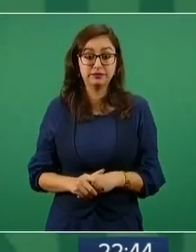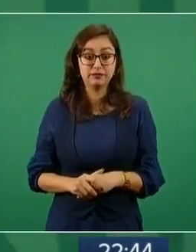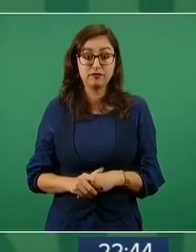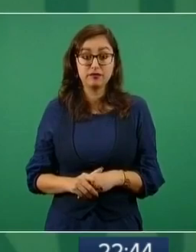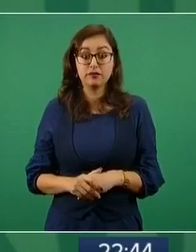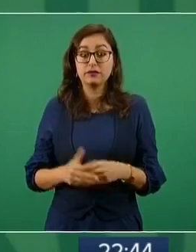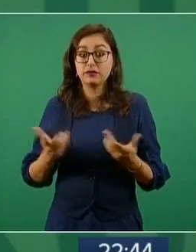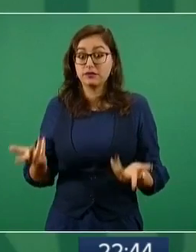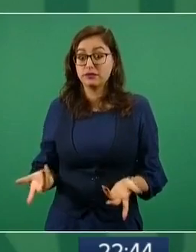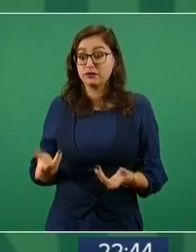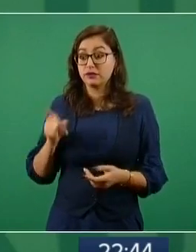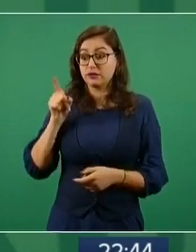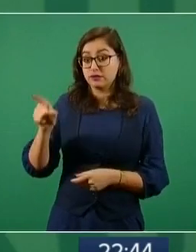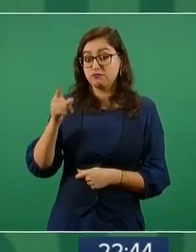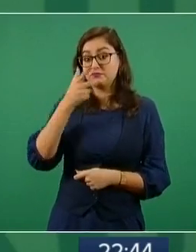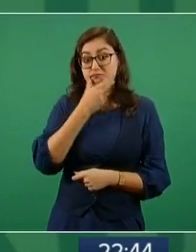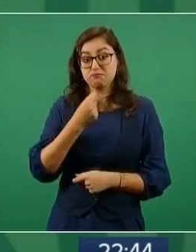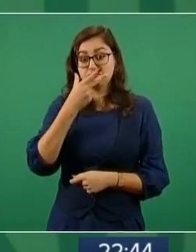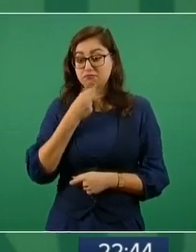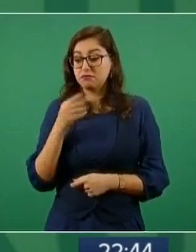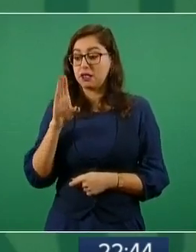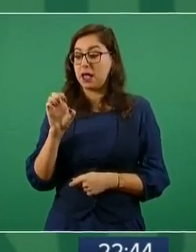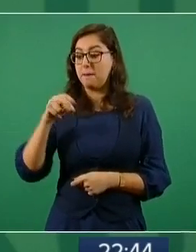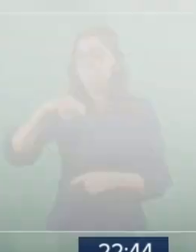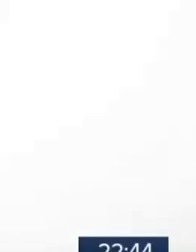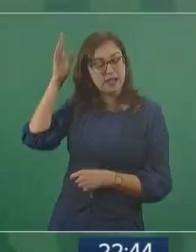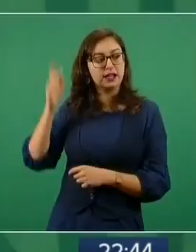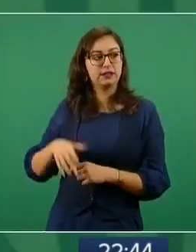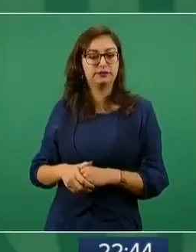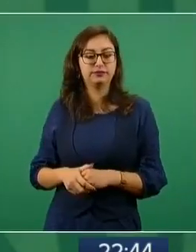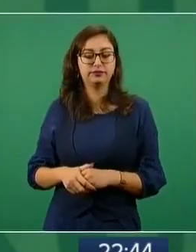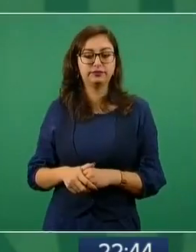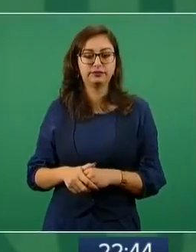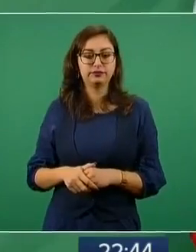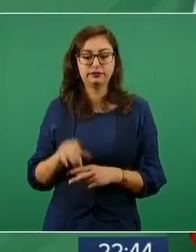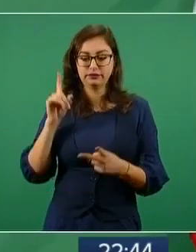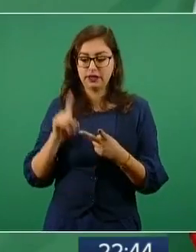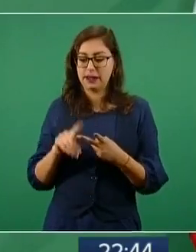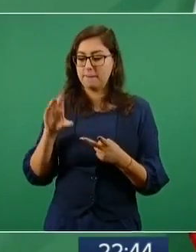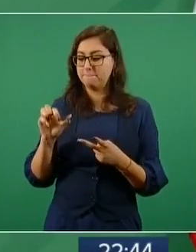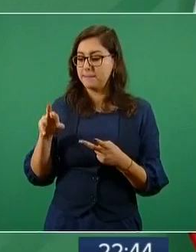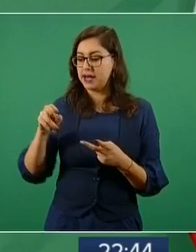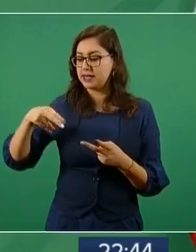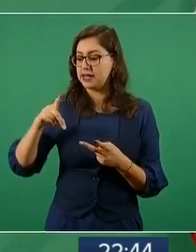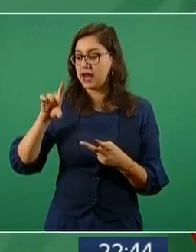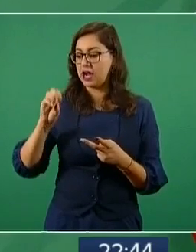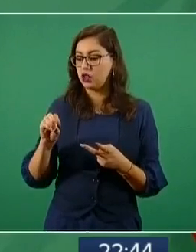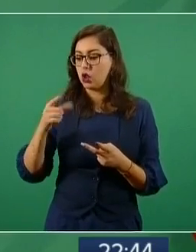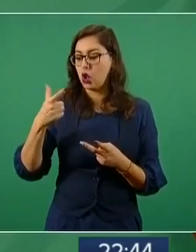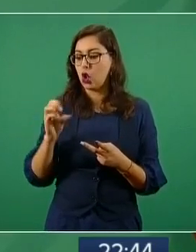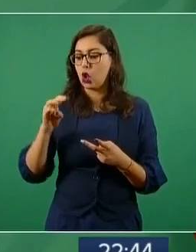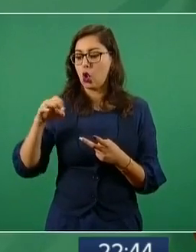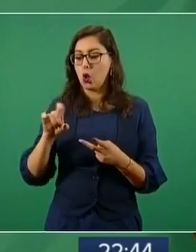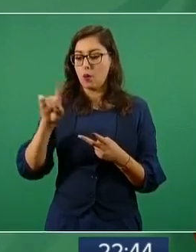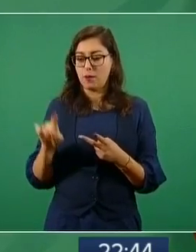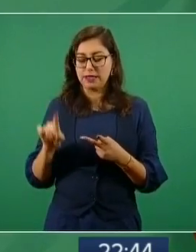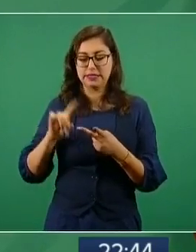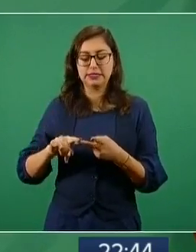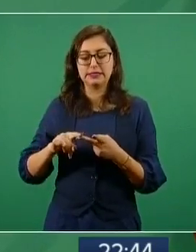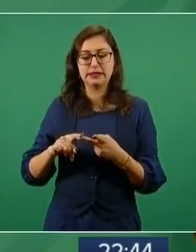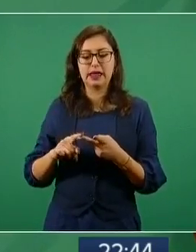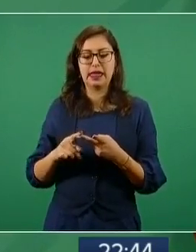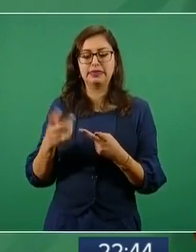a Benjamín Salinas, de Azteca, a Bernardo Gómez, de